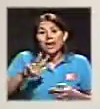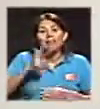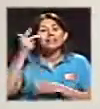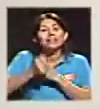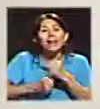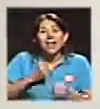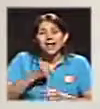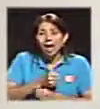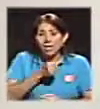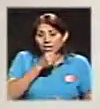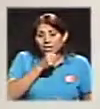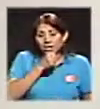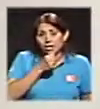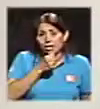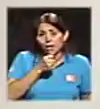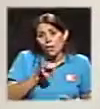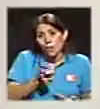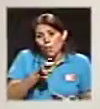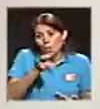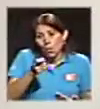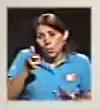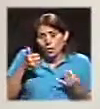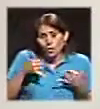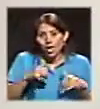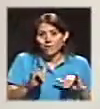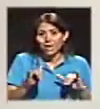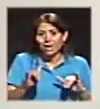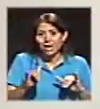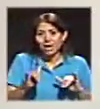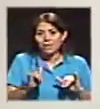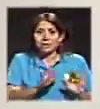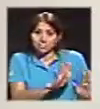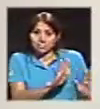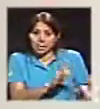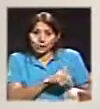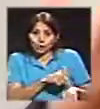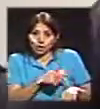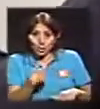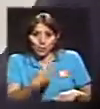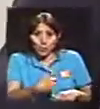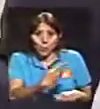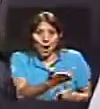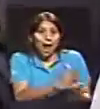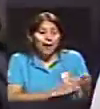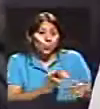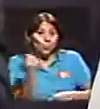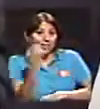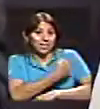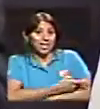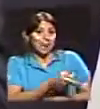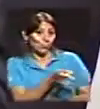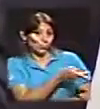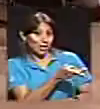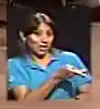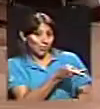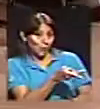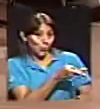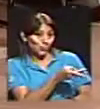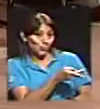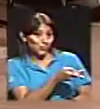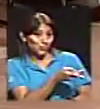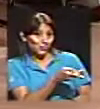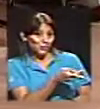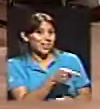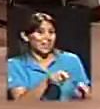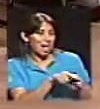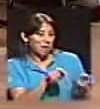edad, somos todavía poquitos. Denos tiempo porque, claro. Porque algún día ustedes dos me los